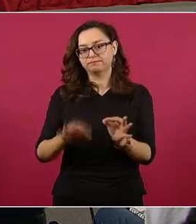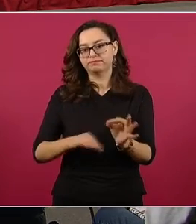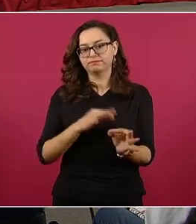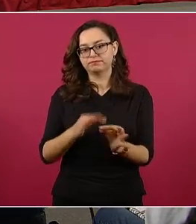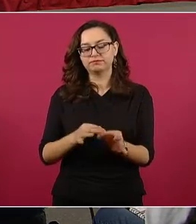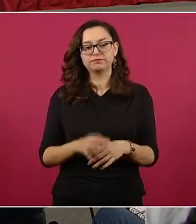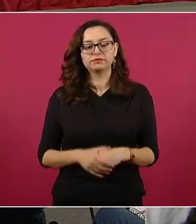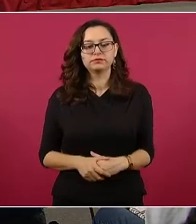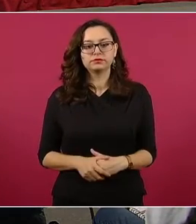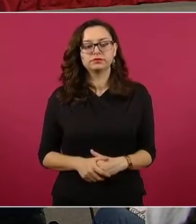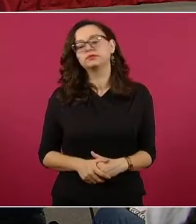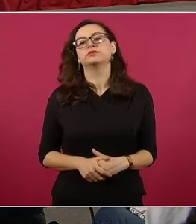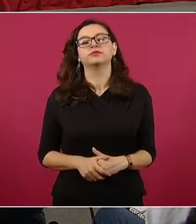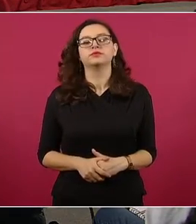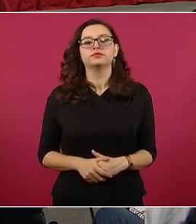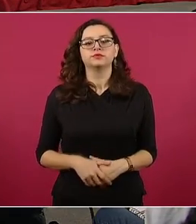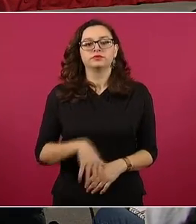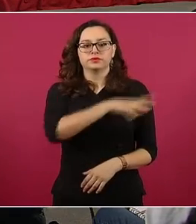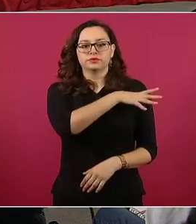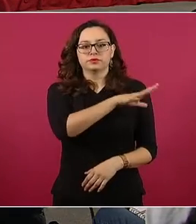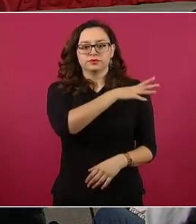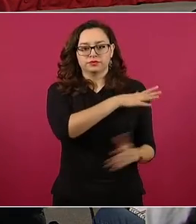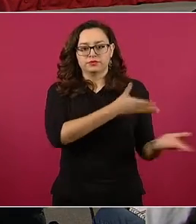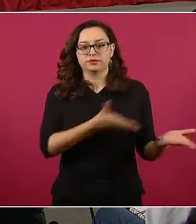Laura. El general, por favor.